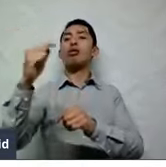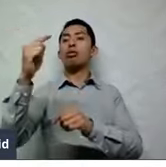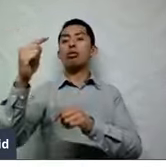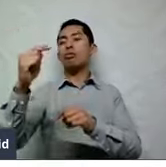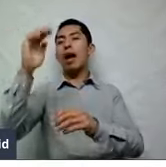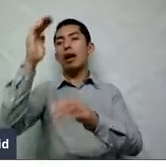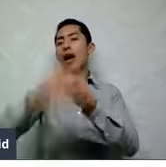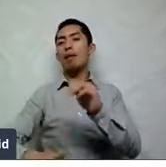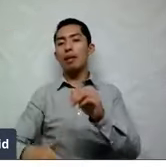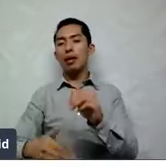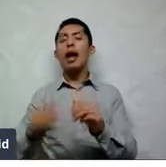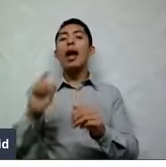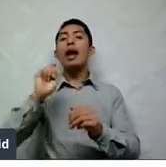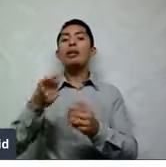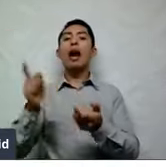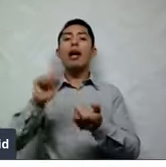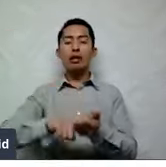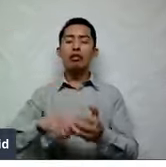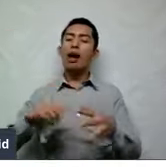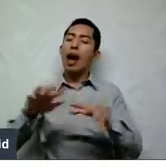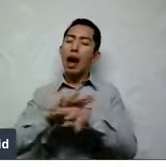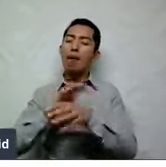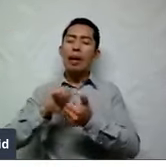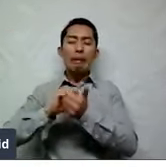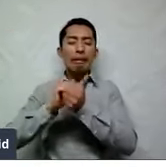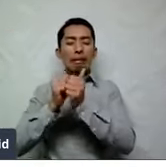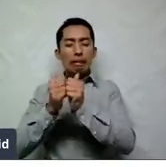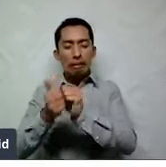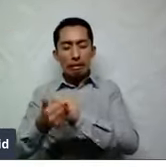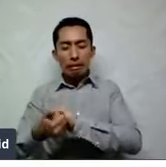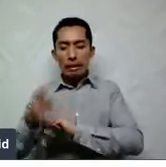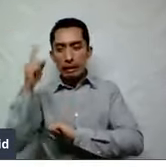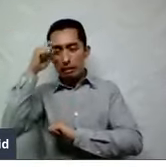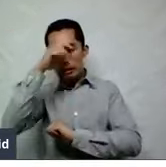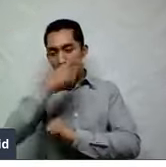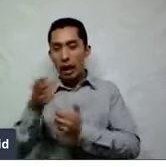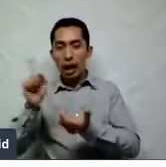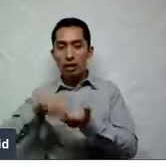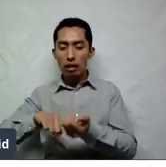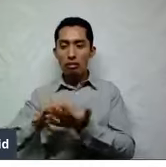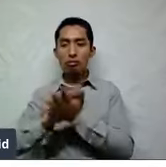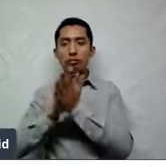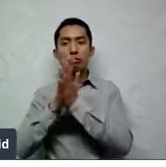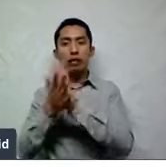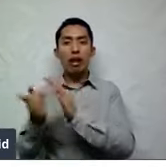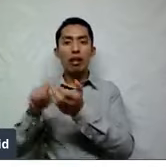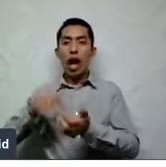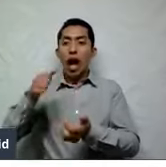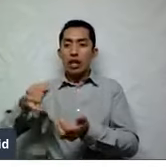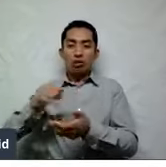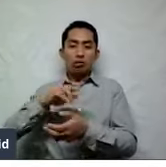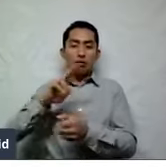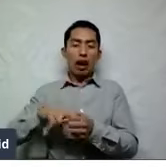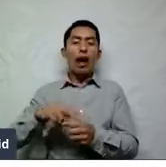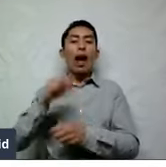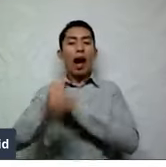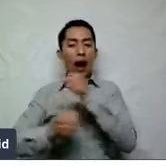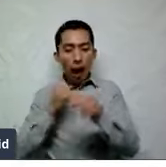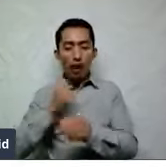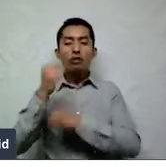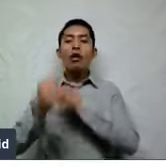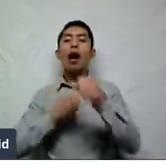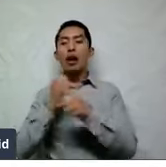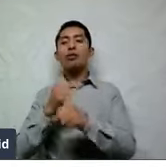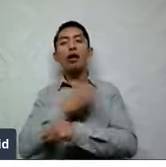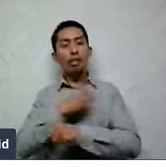se va cambiando. Los cambios son muy complejos, no tiene caso. El chiste es que ustedes tienen que ver que cada año debemos de vacunarnos por